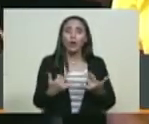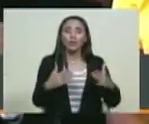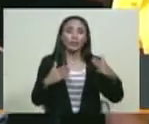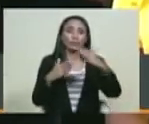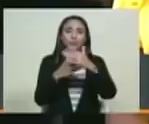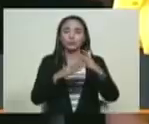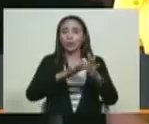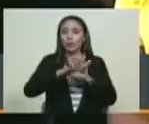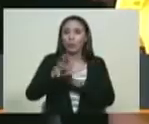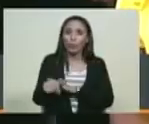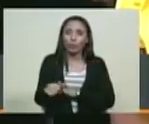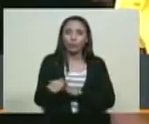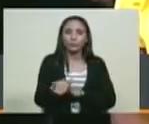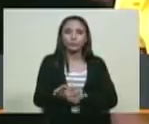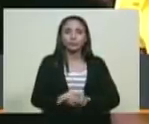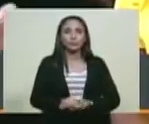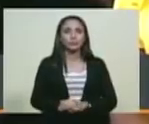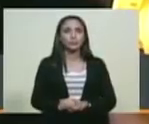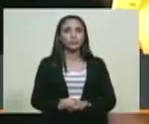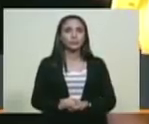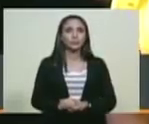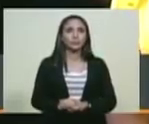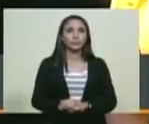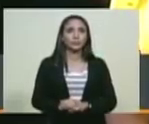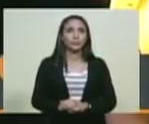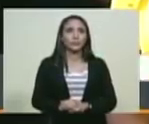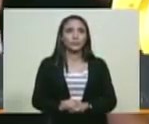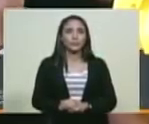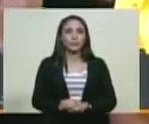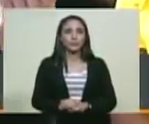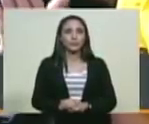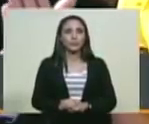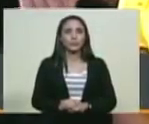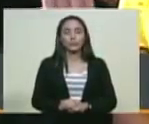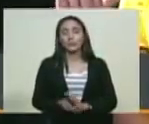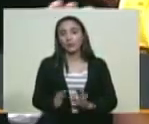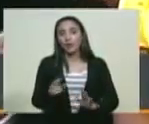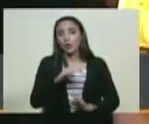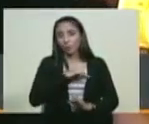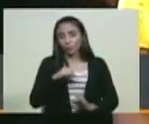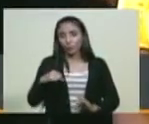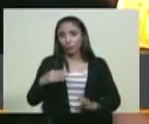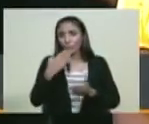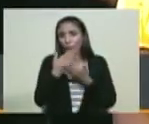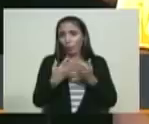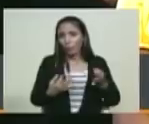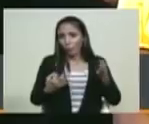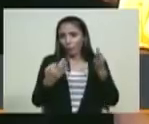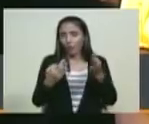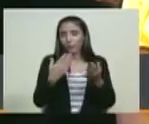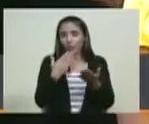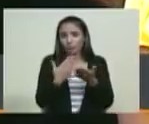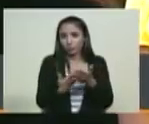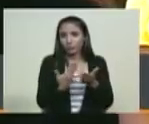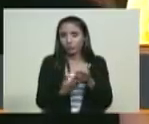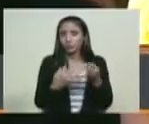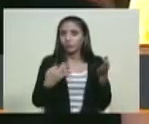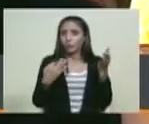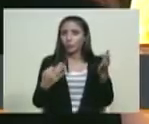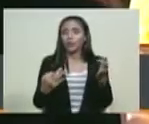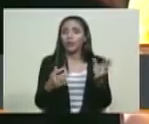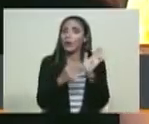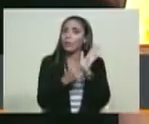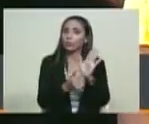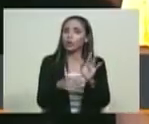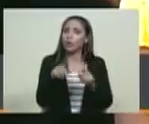corrupción y con los saldos que ya se están viendo. En tal sentido, nosotros tenemos propuestas, ya se las hemos presentado algunas a viva